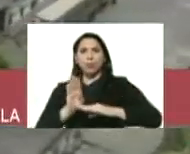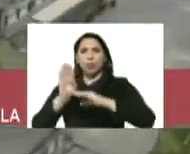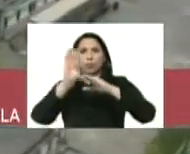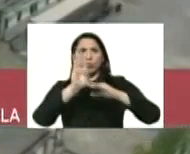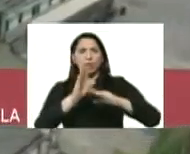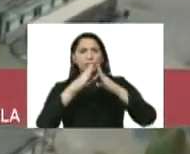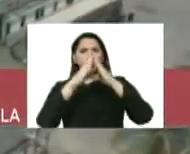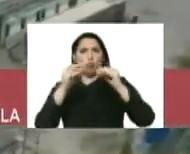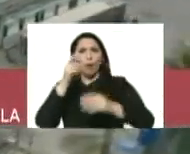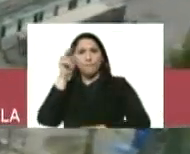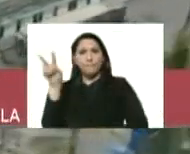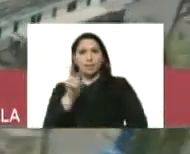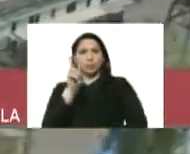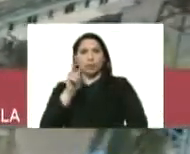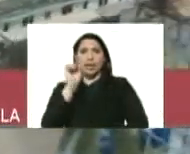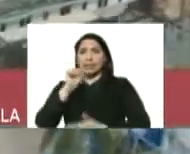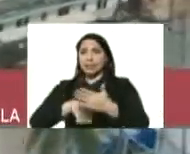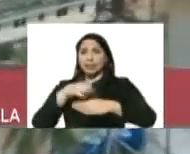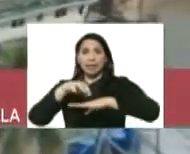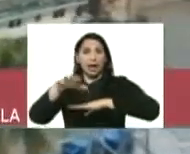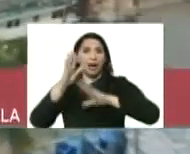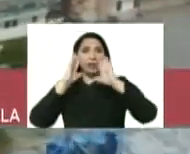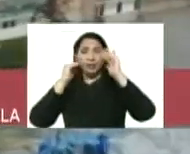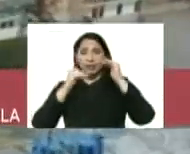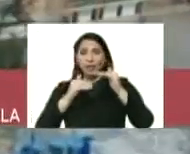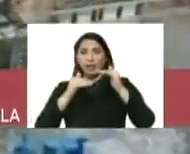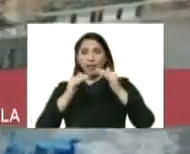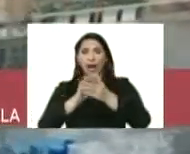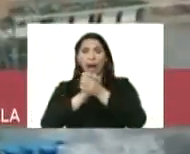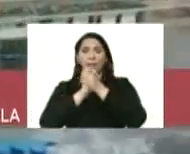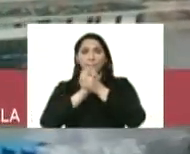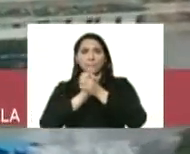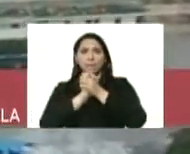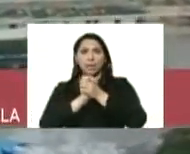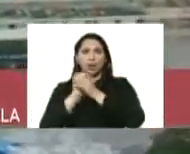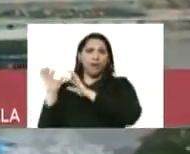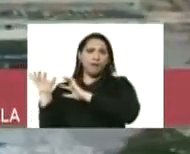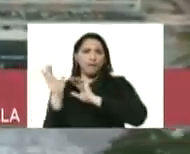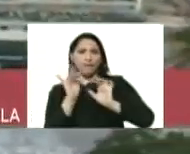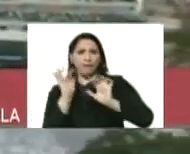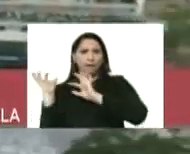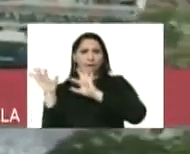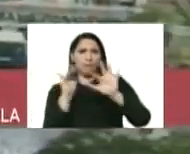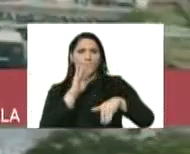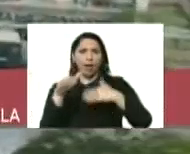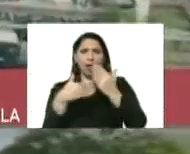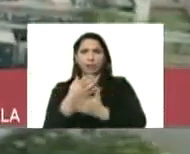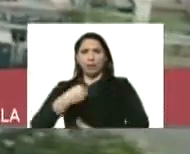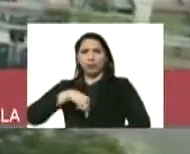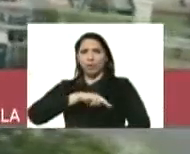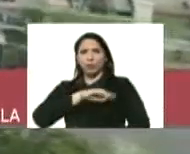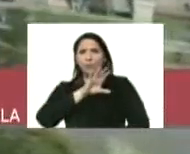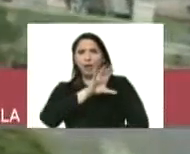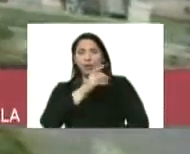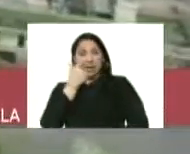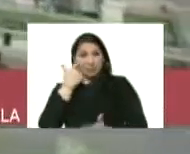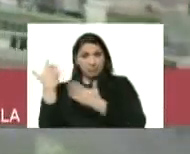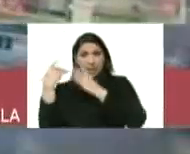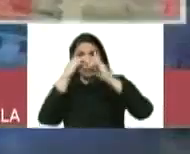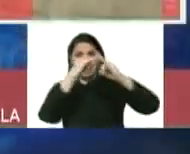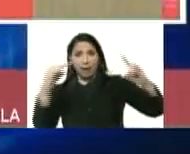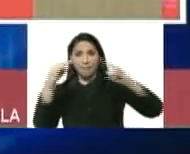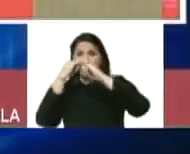Venezuela, sin dejar de atender a los compatriotas que están regresando a nuestra patria. Ahí ustedes ven los